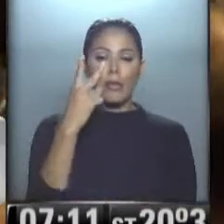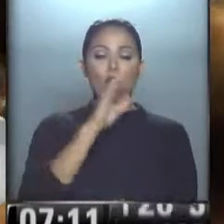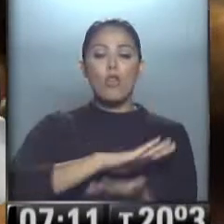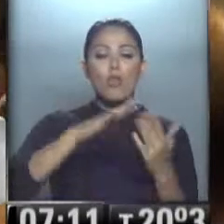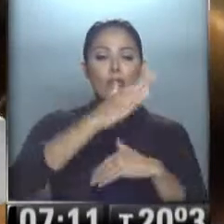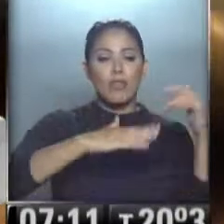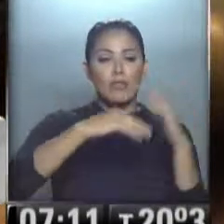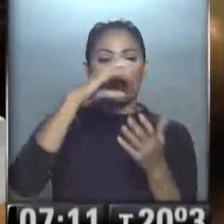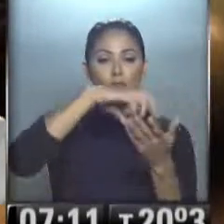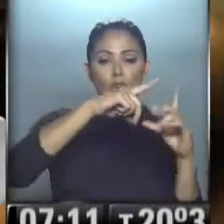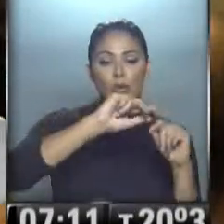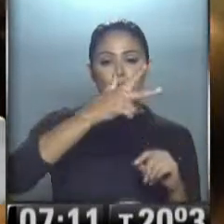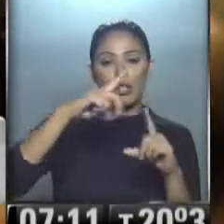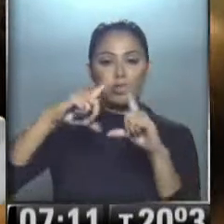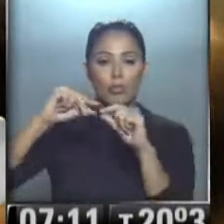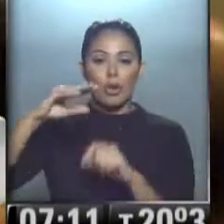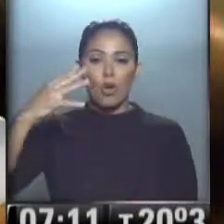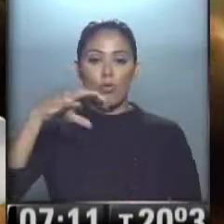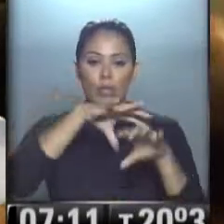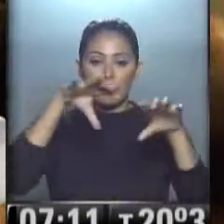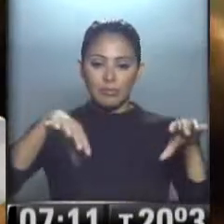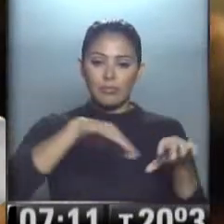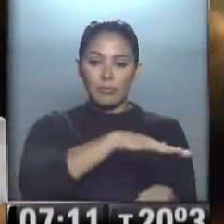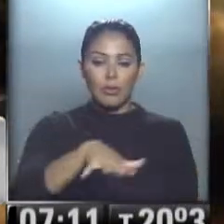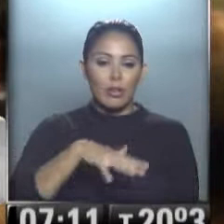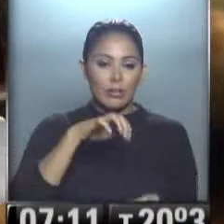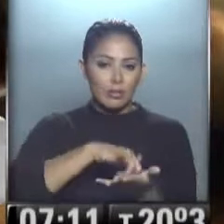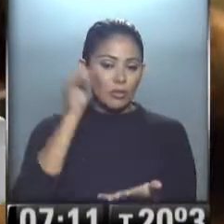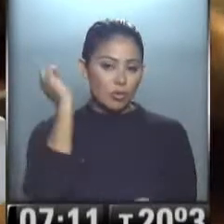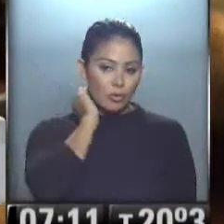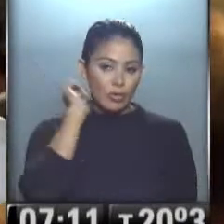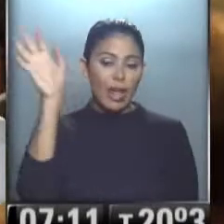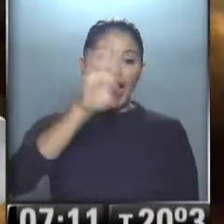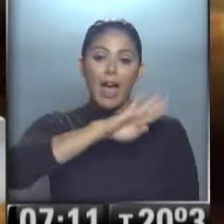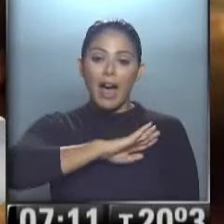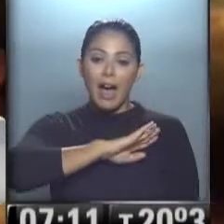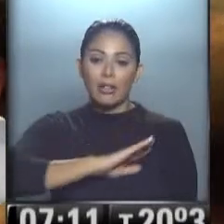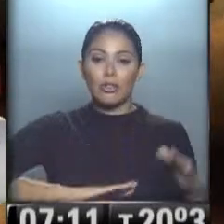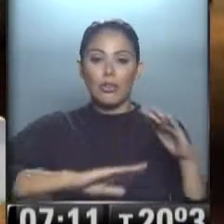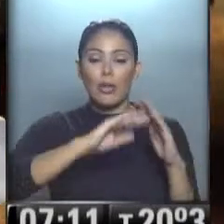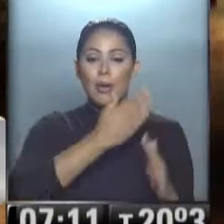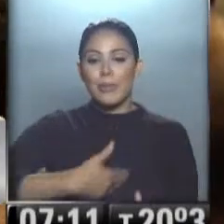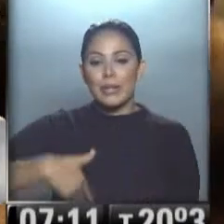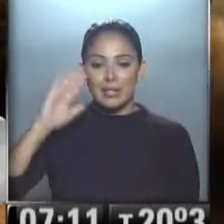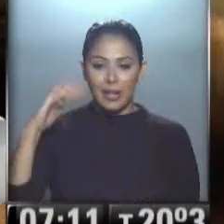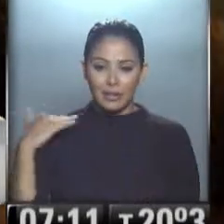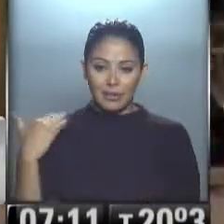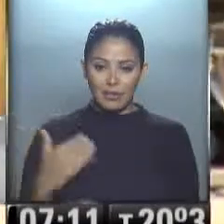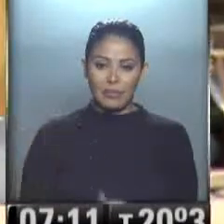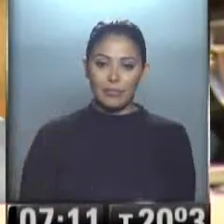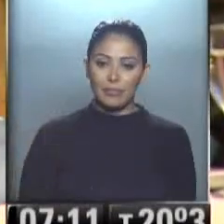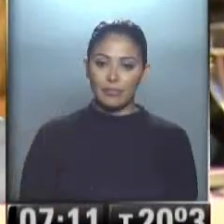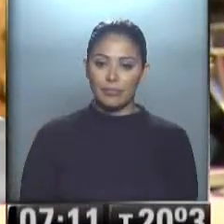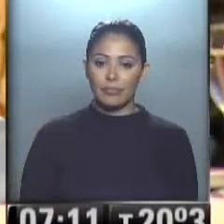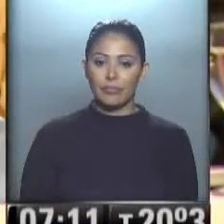edificios 3 y 4 del Aeroparque Metropolitano Jorge Newbery en un acto encabezado por la presidenta Cristina Fernández de Kirchner.